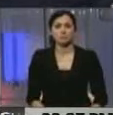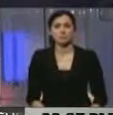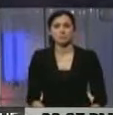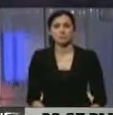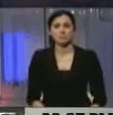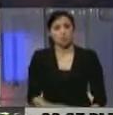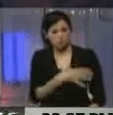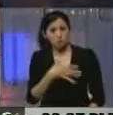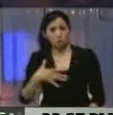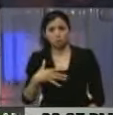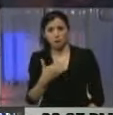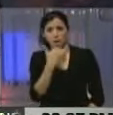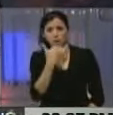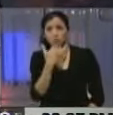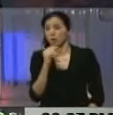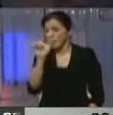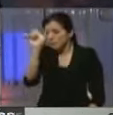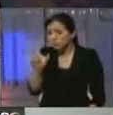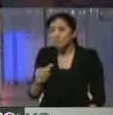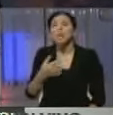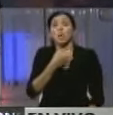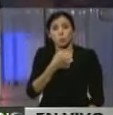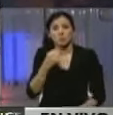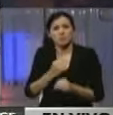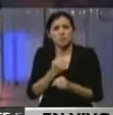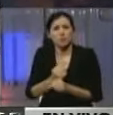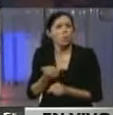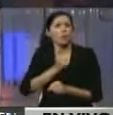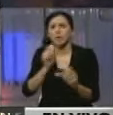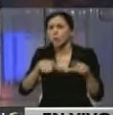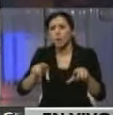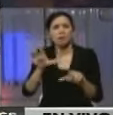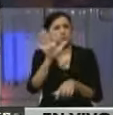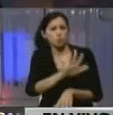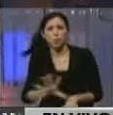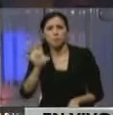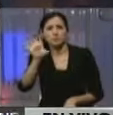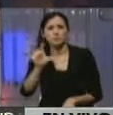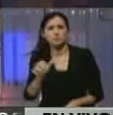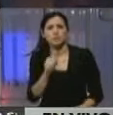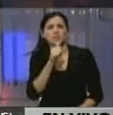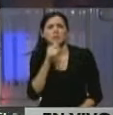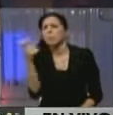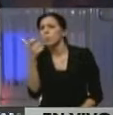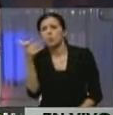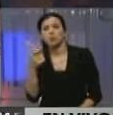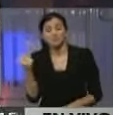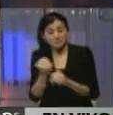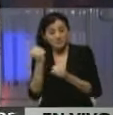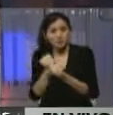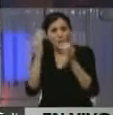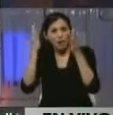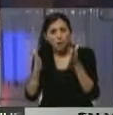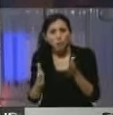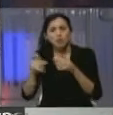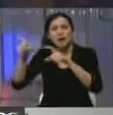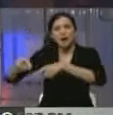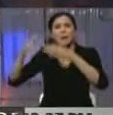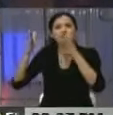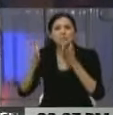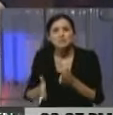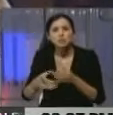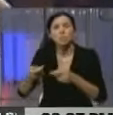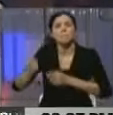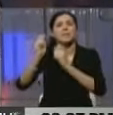Si ustedes quieren buscar a alguien que trabaje en cualquier lugar del país, lo primero que tienen que buscar es a la clase obrera, a los campesinos, a los